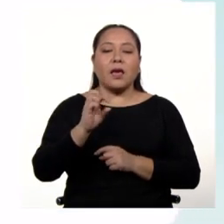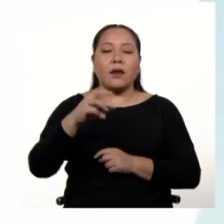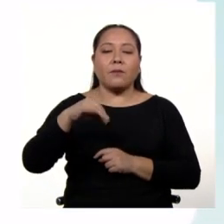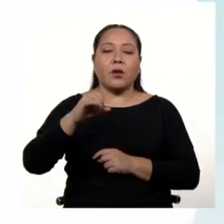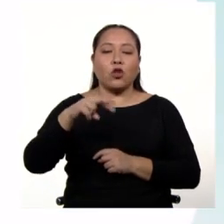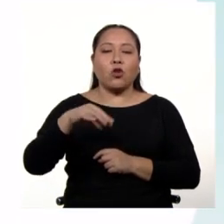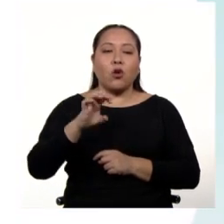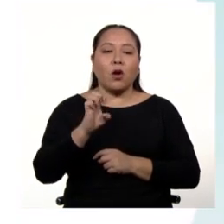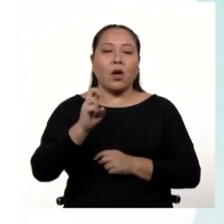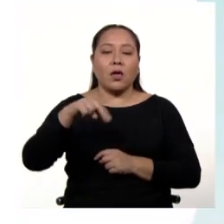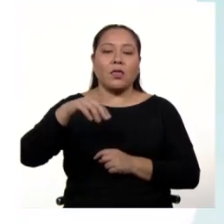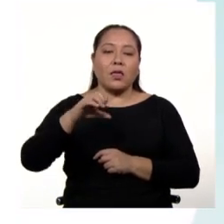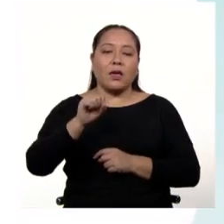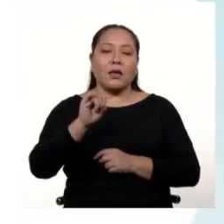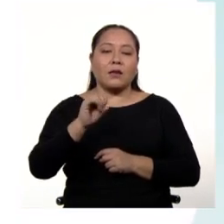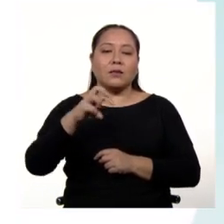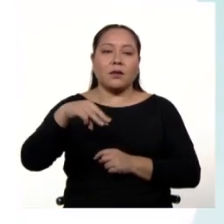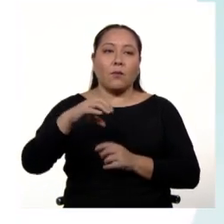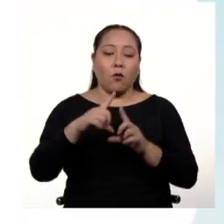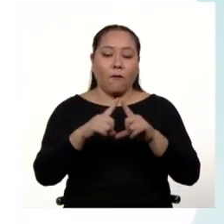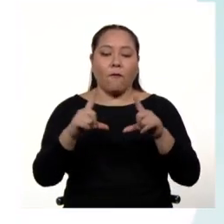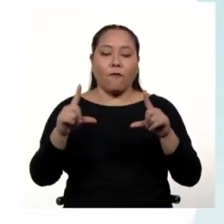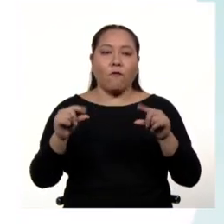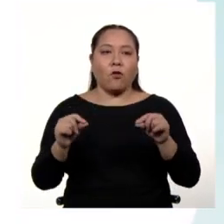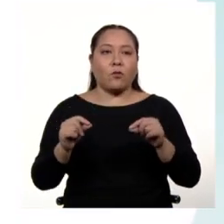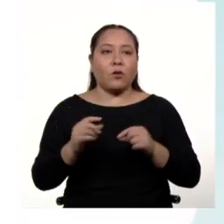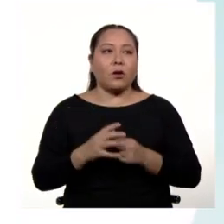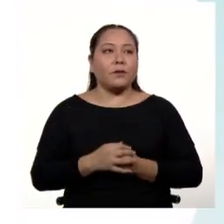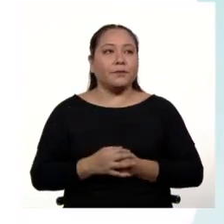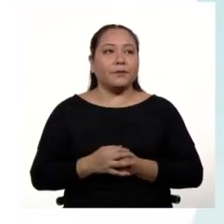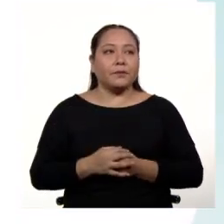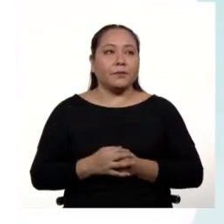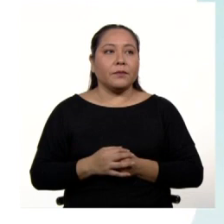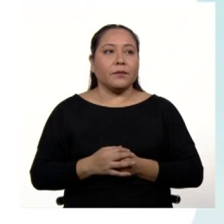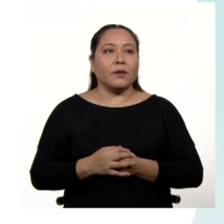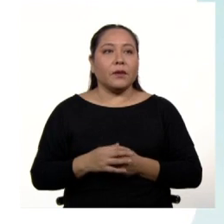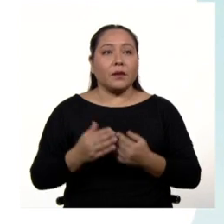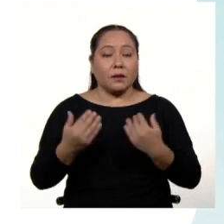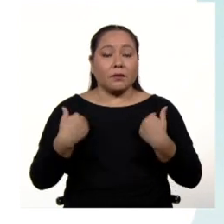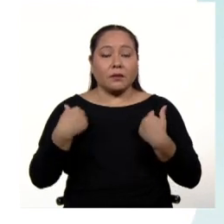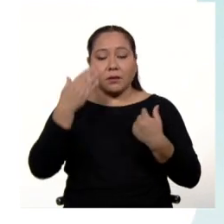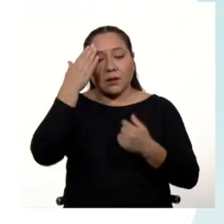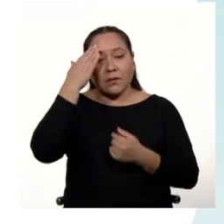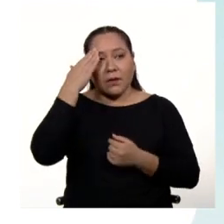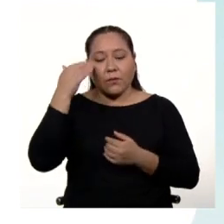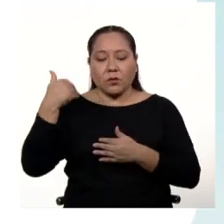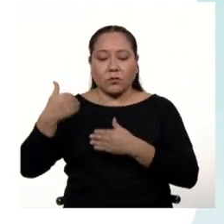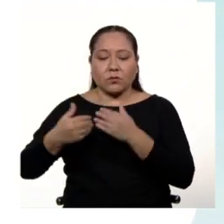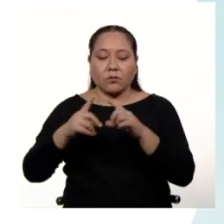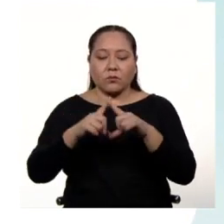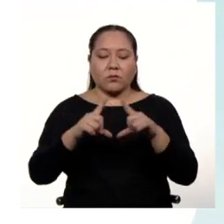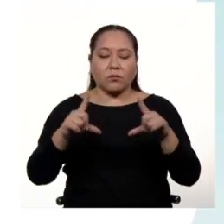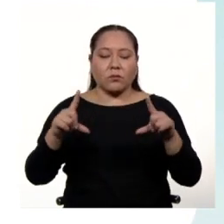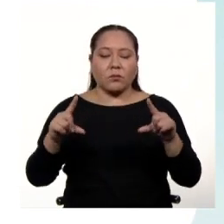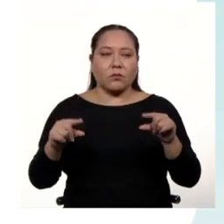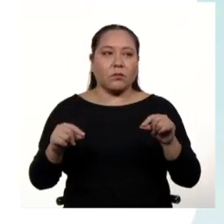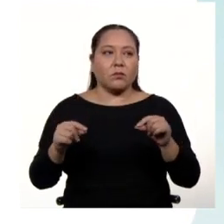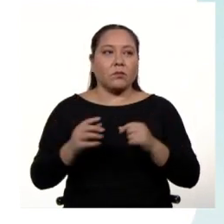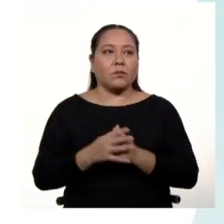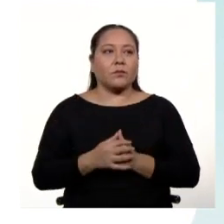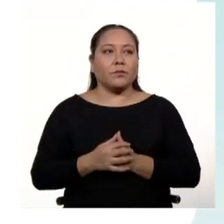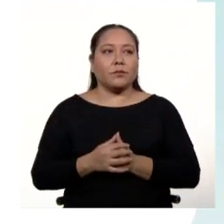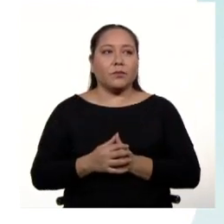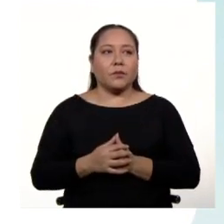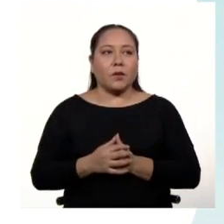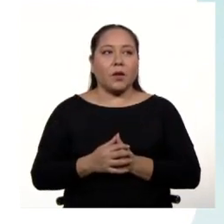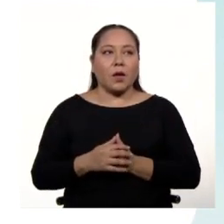geométrica. Observa, tenemos la expresión del término enésimo de la progresión geométrica.